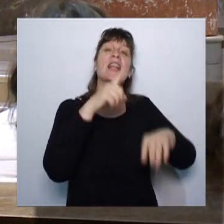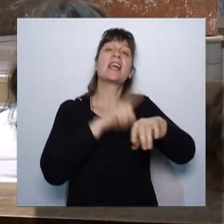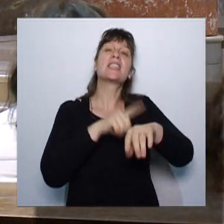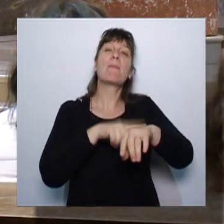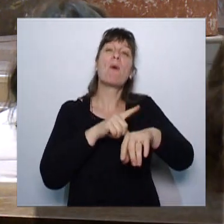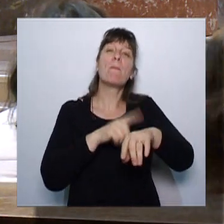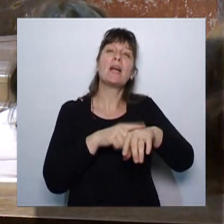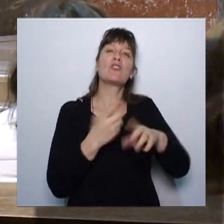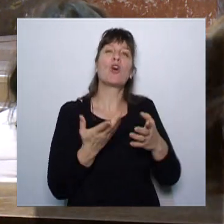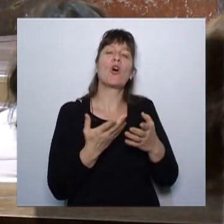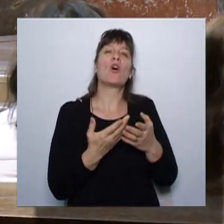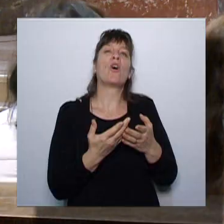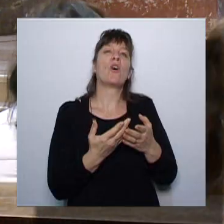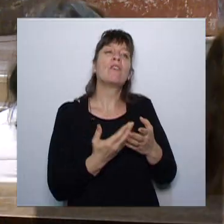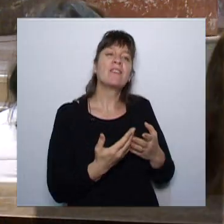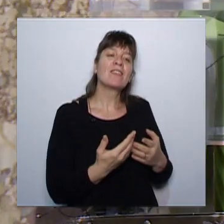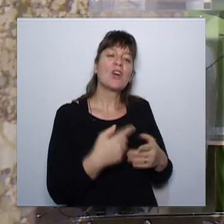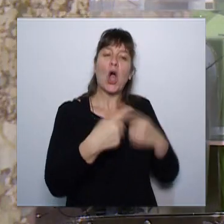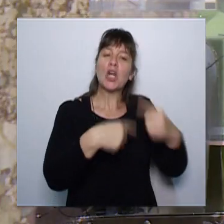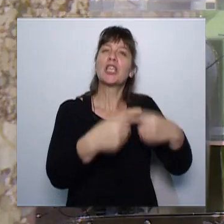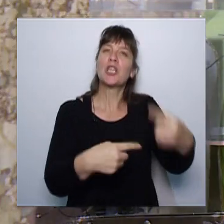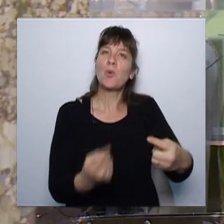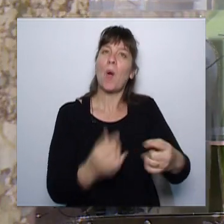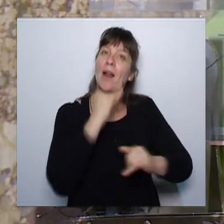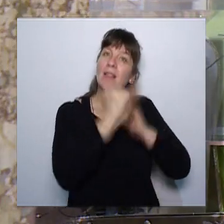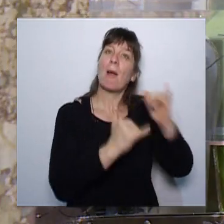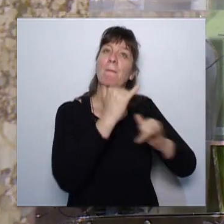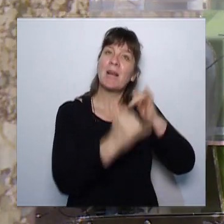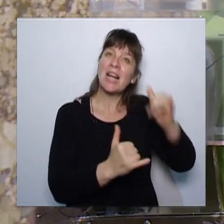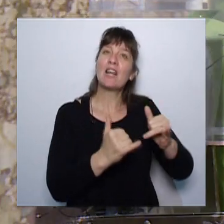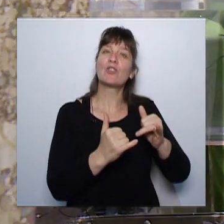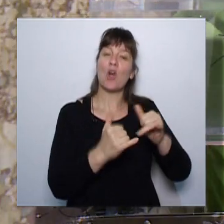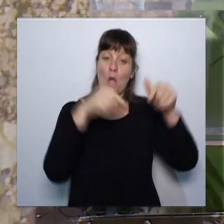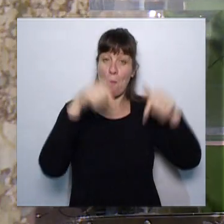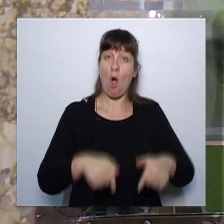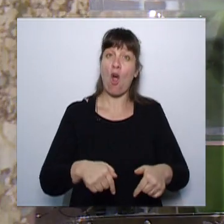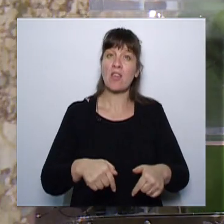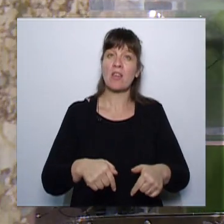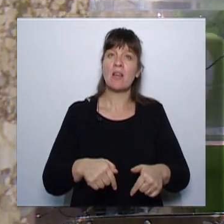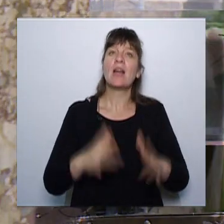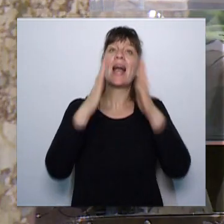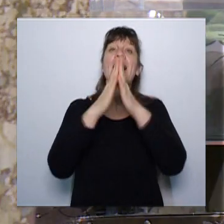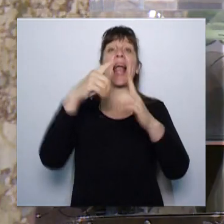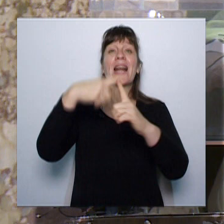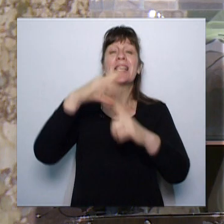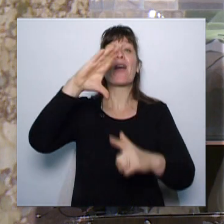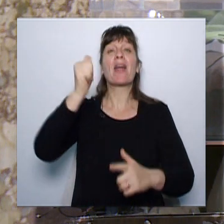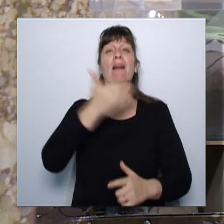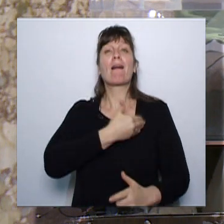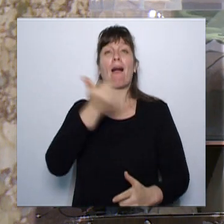momento y continuando en esta explicación como es el texto de hoy en la sinagoga de